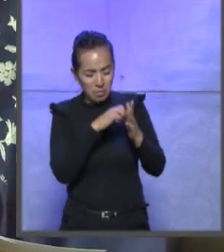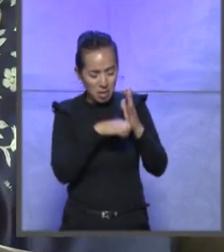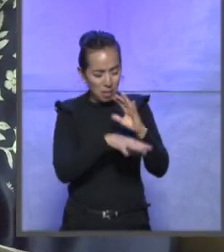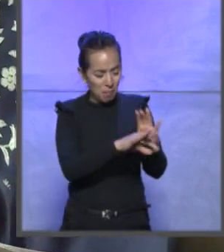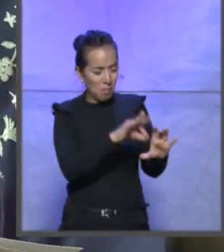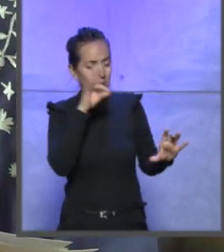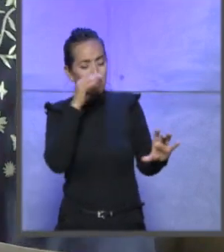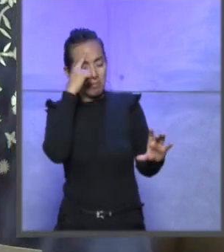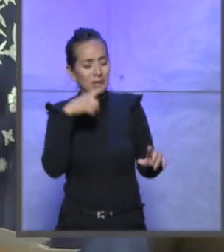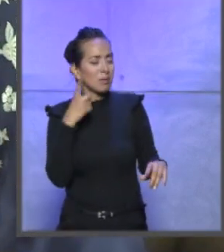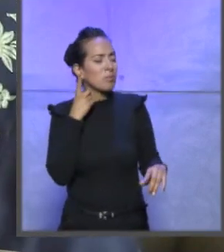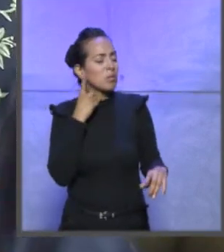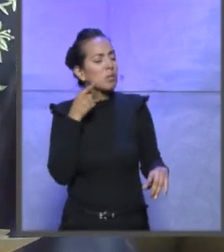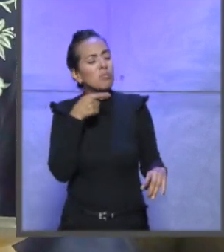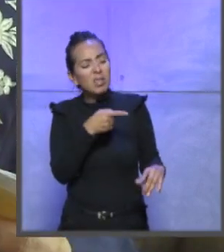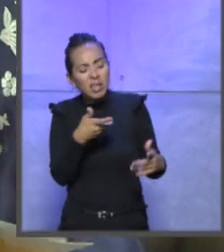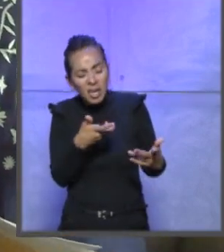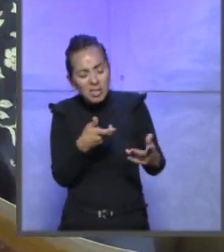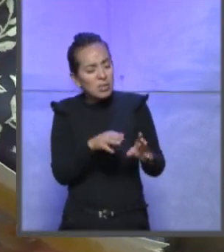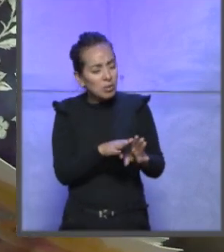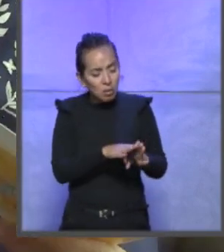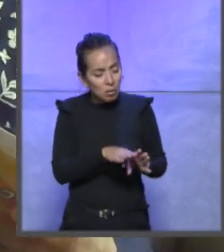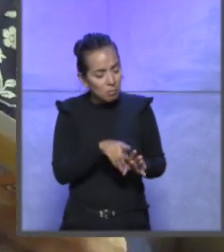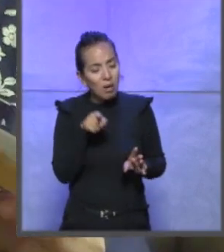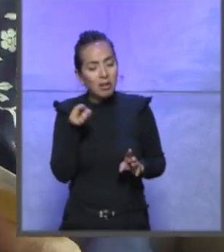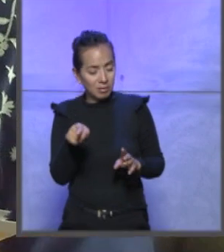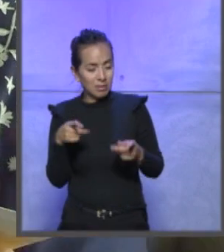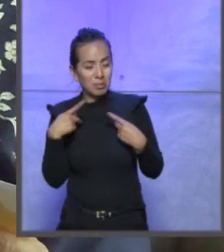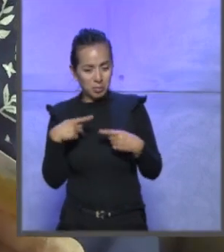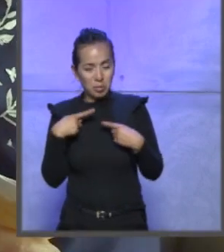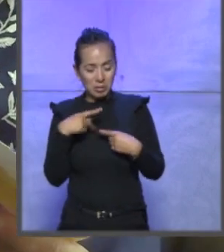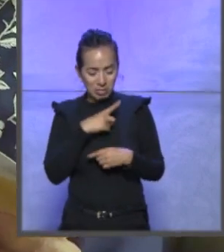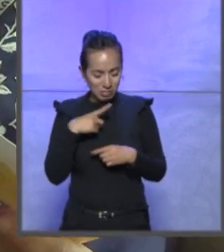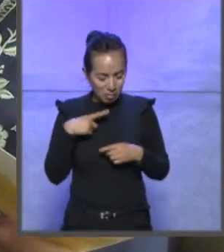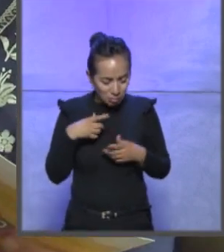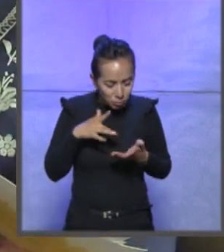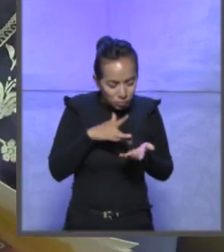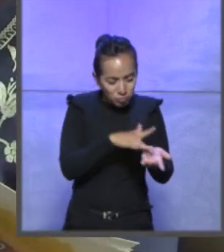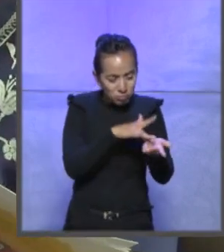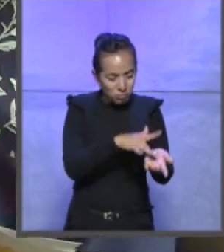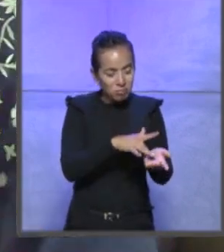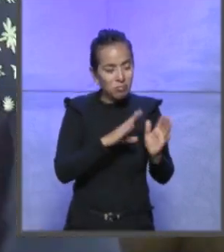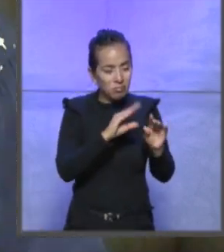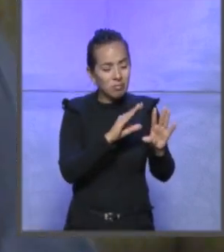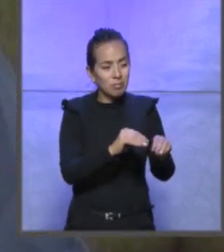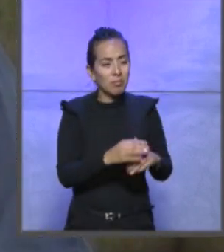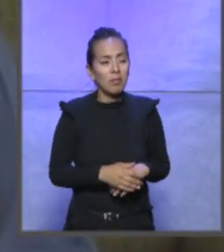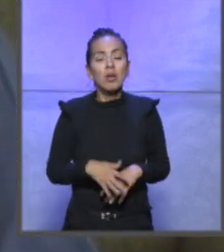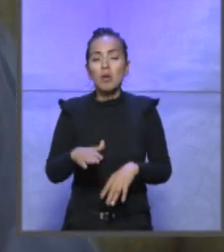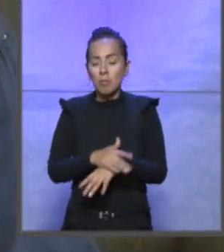cargos de elección, creo que, con todo respeto, es algo que no sería muy